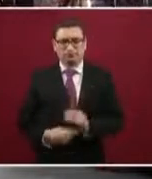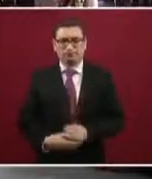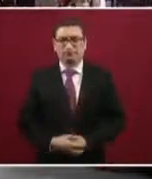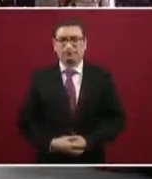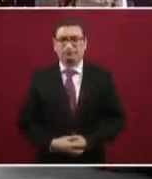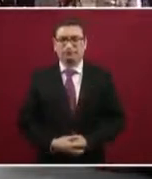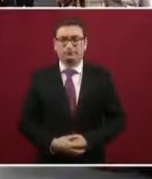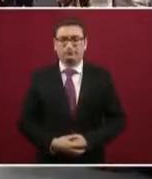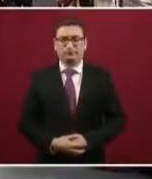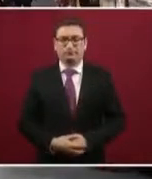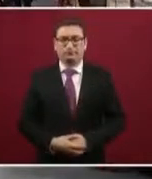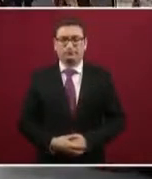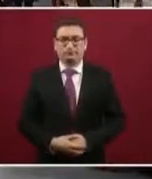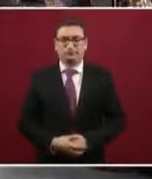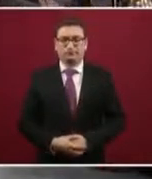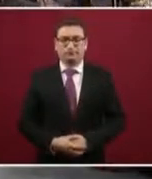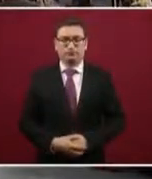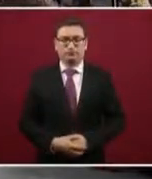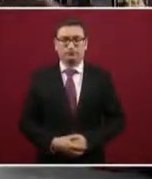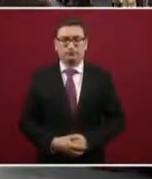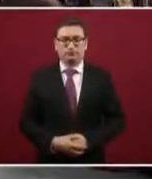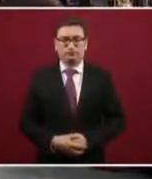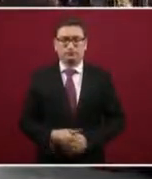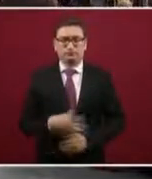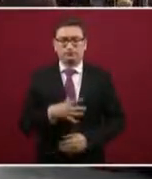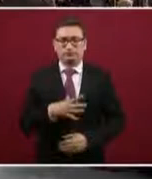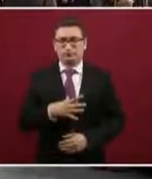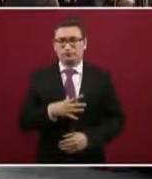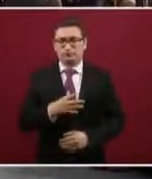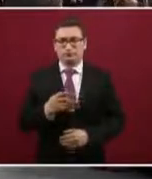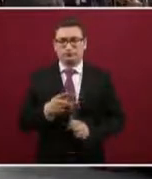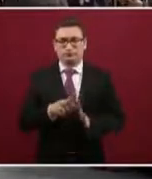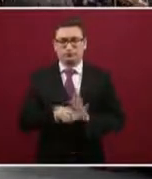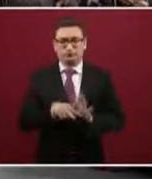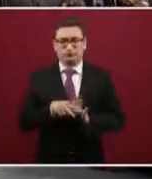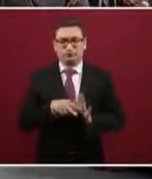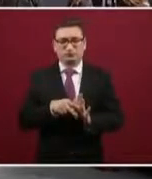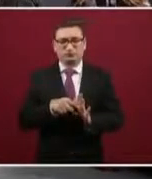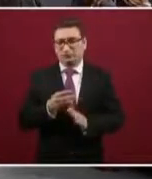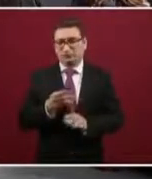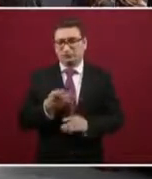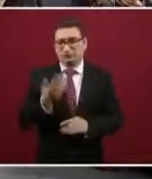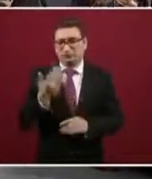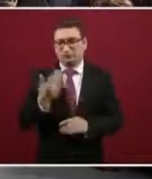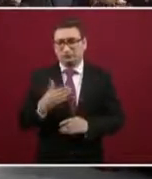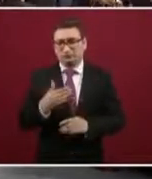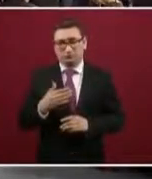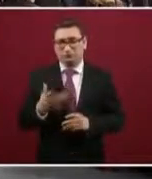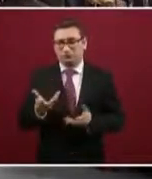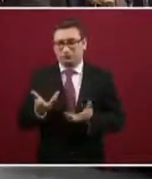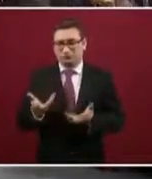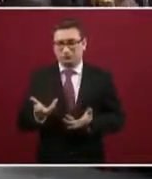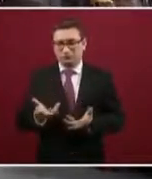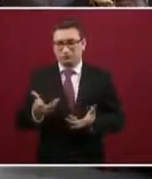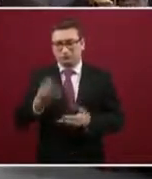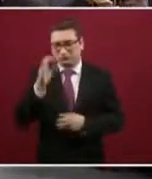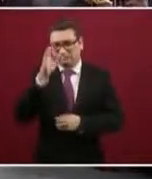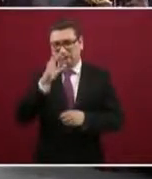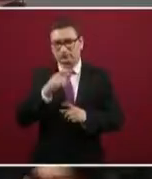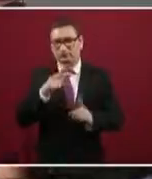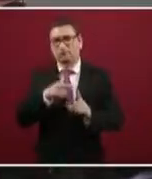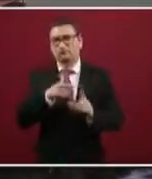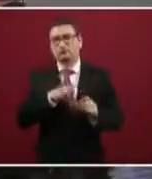primero un video que resume el espíritu, el propósito del quehacer desde las ciencias,